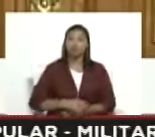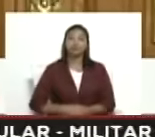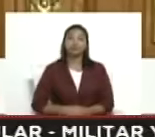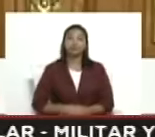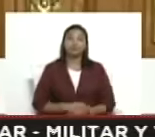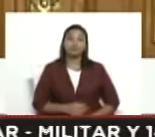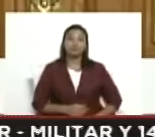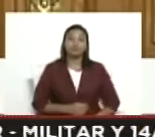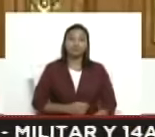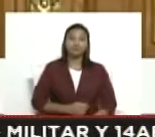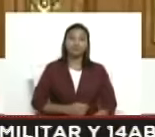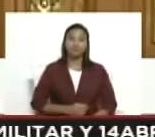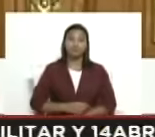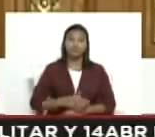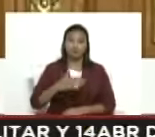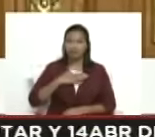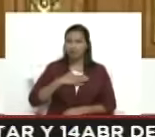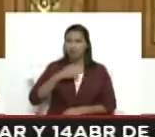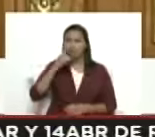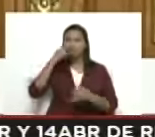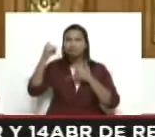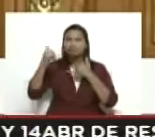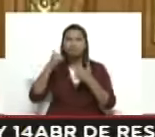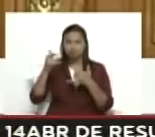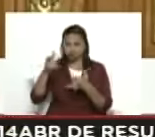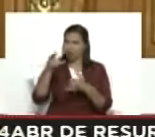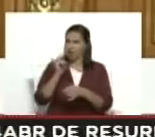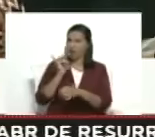¿vale? Yo hablé con Rojas Suárez, le dije, tú eres un traidor, ¿vale?